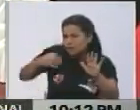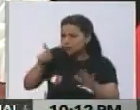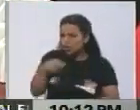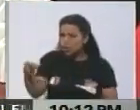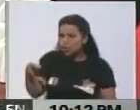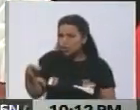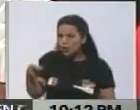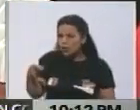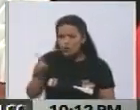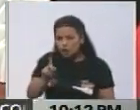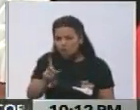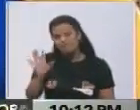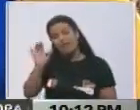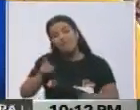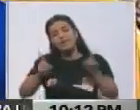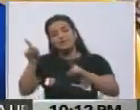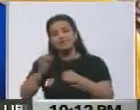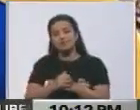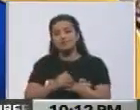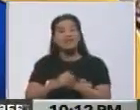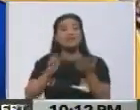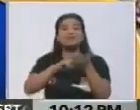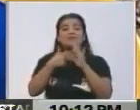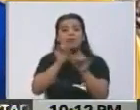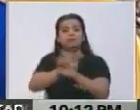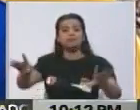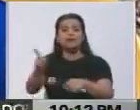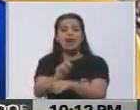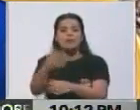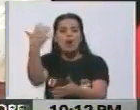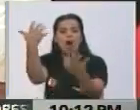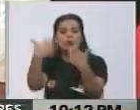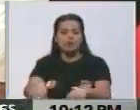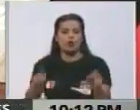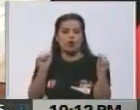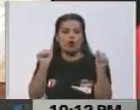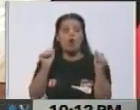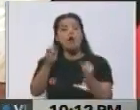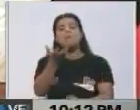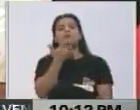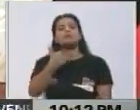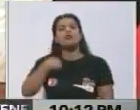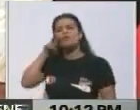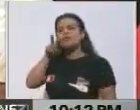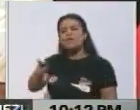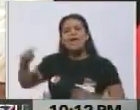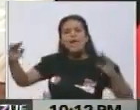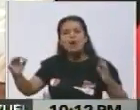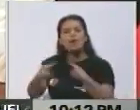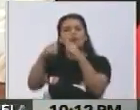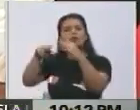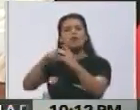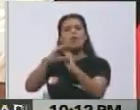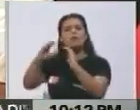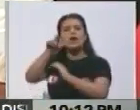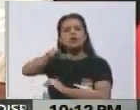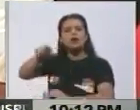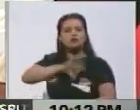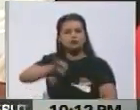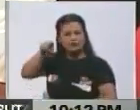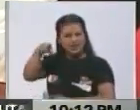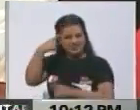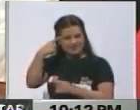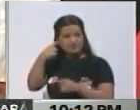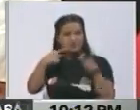veces. Y eso permite una inmediatez, presidente. Yo, por ejemplo, vi hoy el encuentro de comunicadores sociales que organizaron